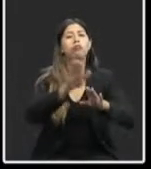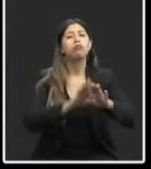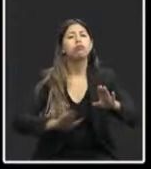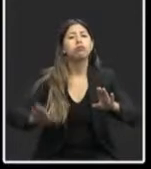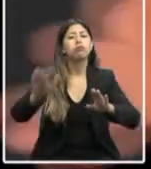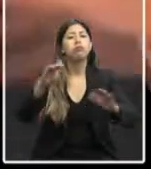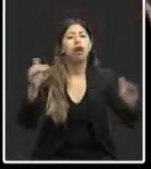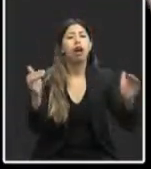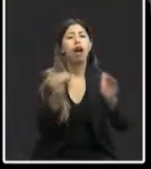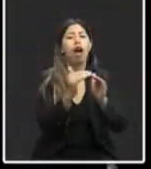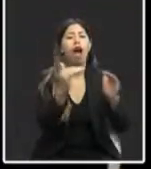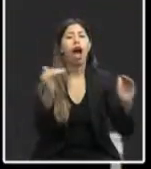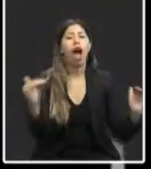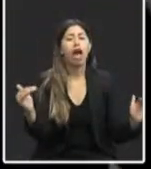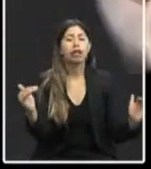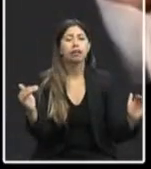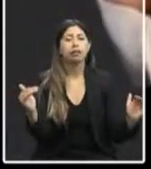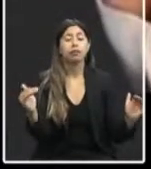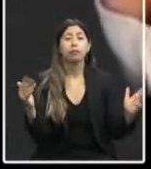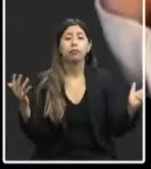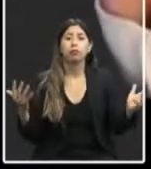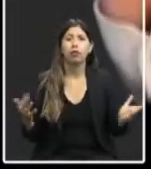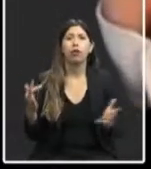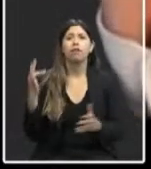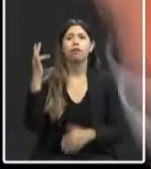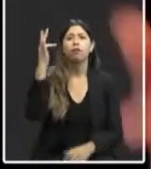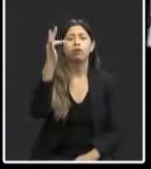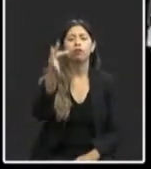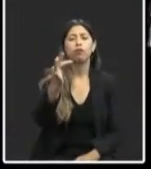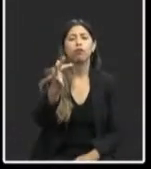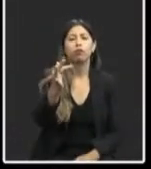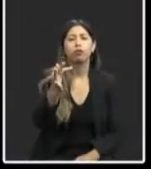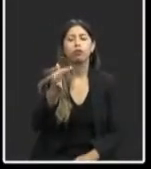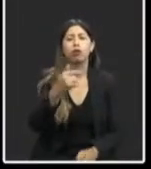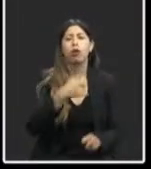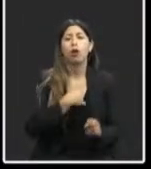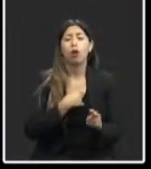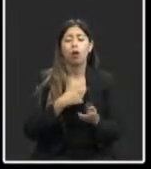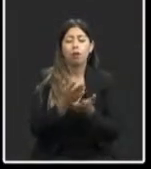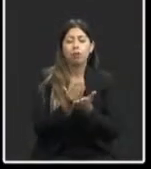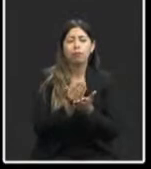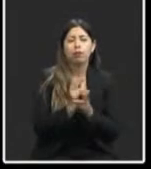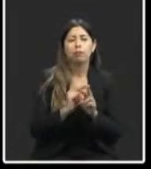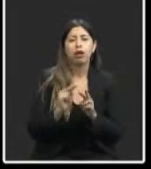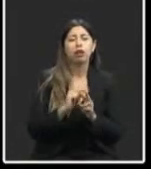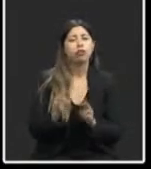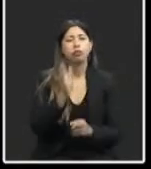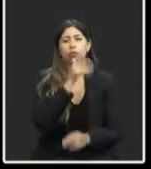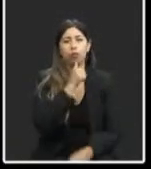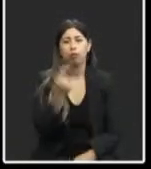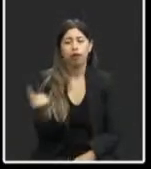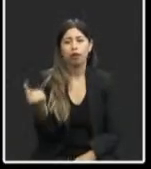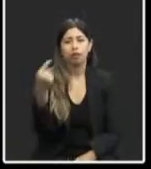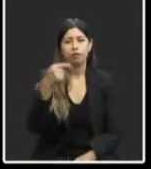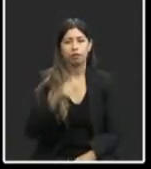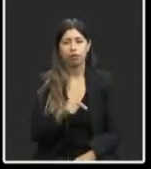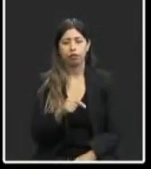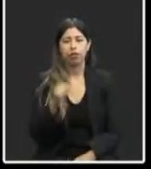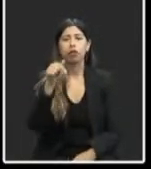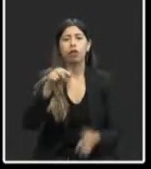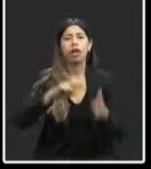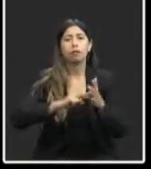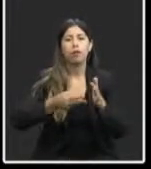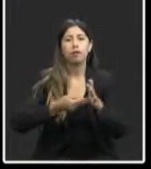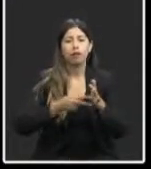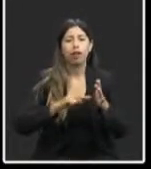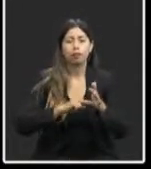constructores. Y entonces el futuro para el cual se habían preparado no llegó, y entonces tuvieron estos problemas de